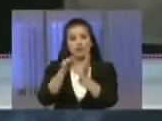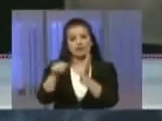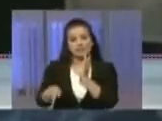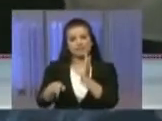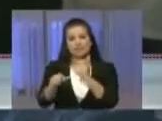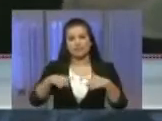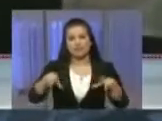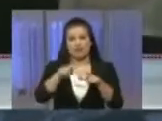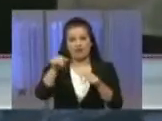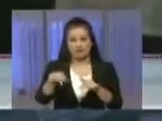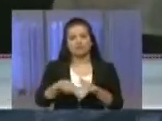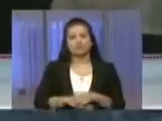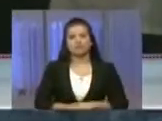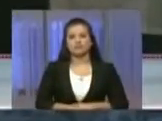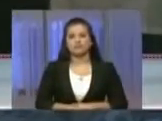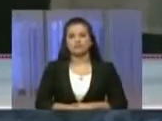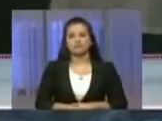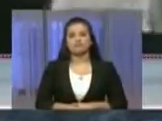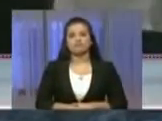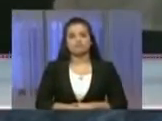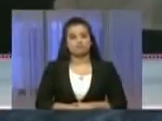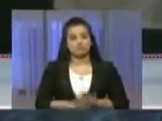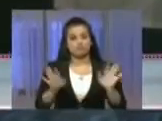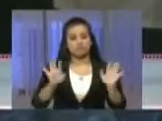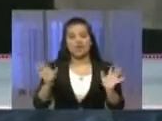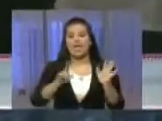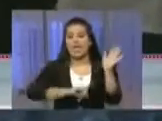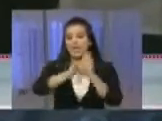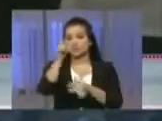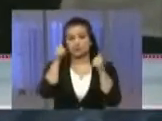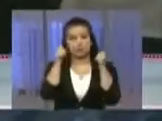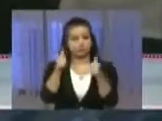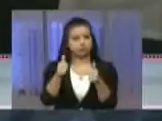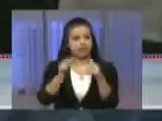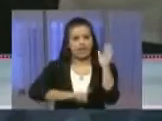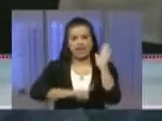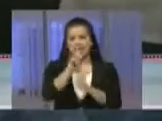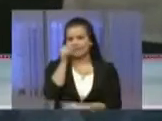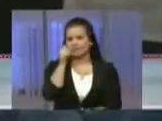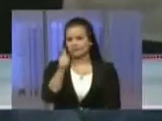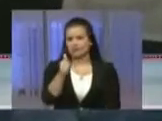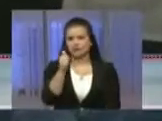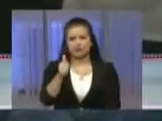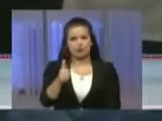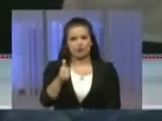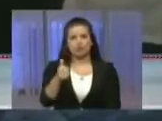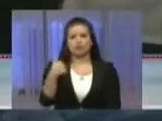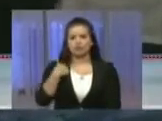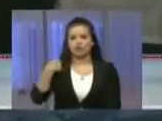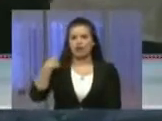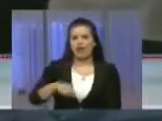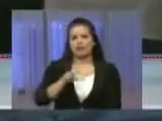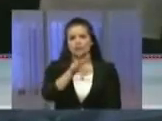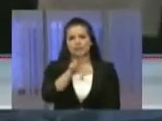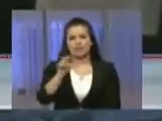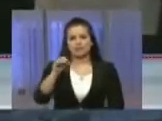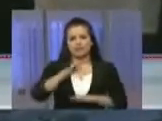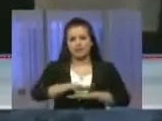de esta localidad eh fue de un éxito tengo 30